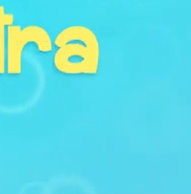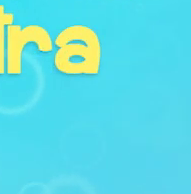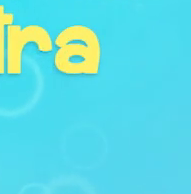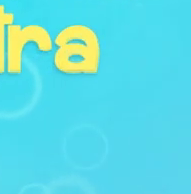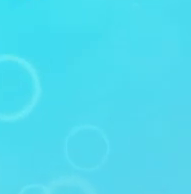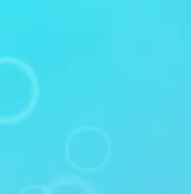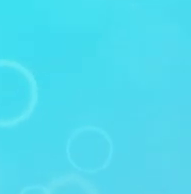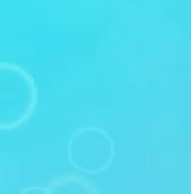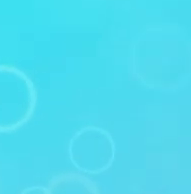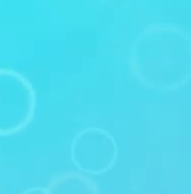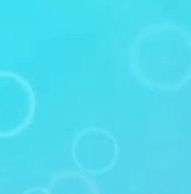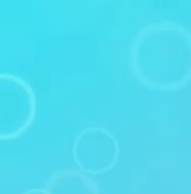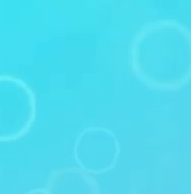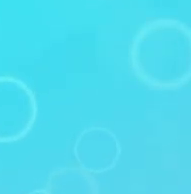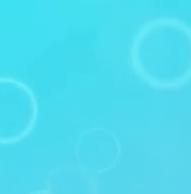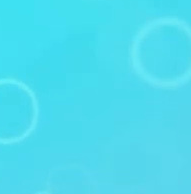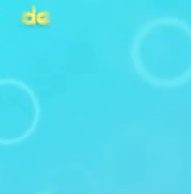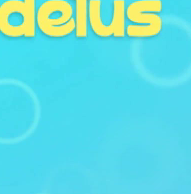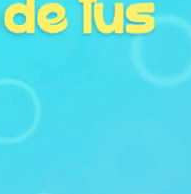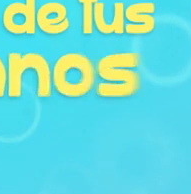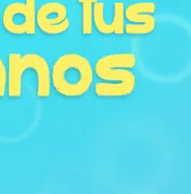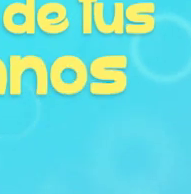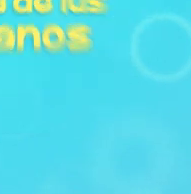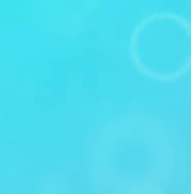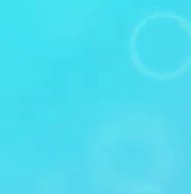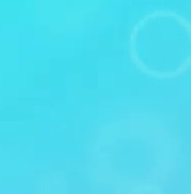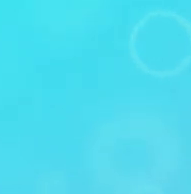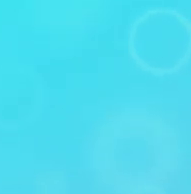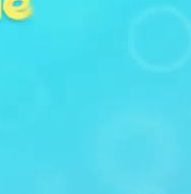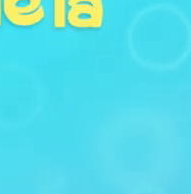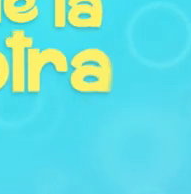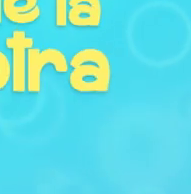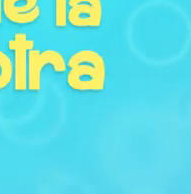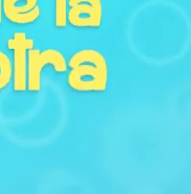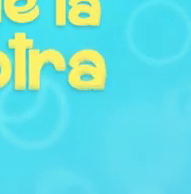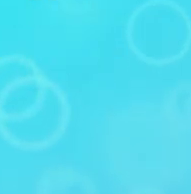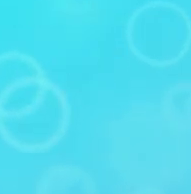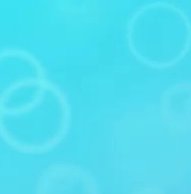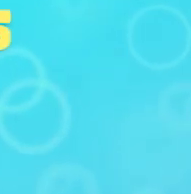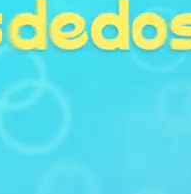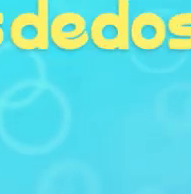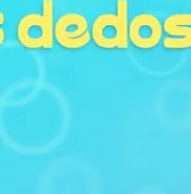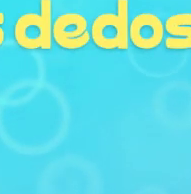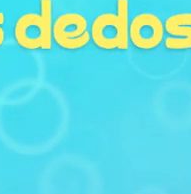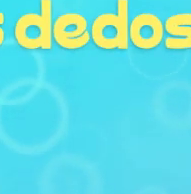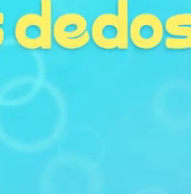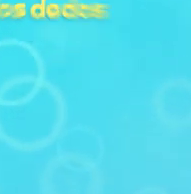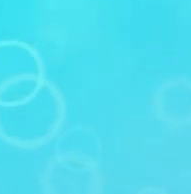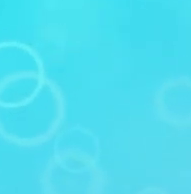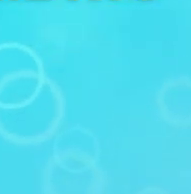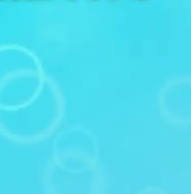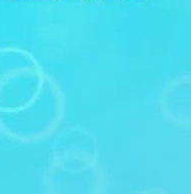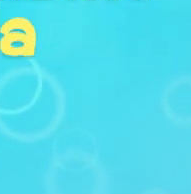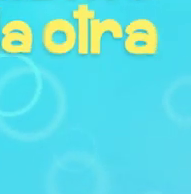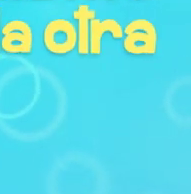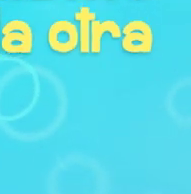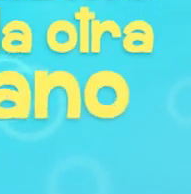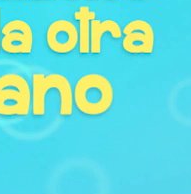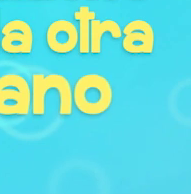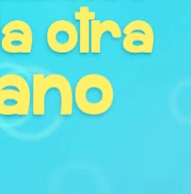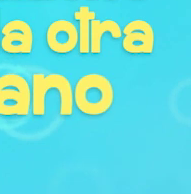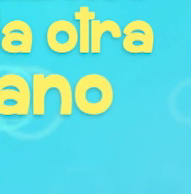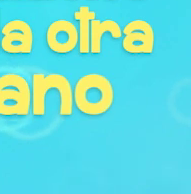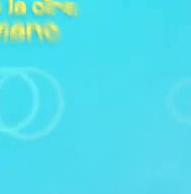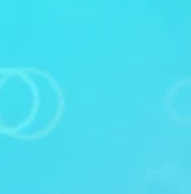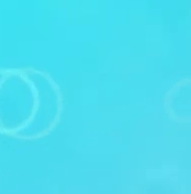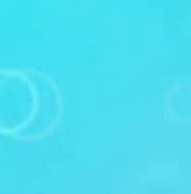con la otra. Ahora, frota la palma de una de tus manos contra el dorso de la otra, entrelazando los dedos. Repite lo mismo con